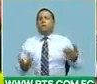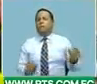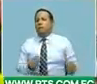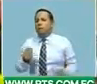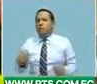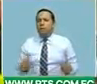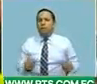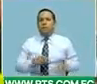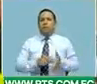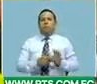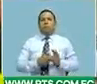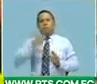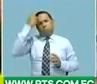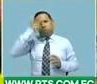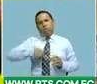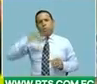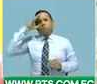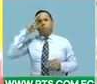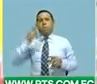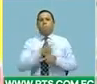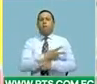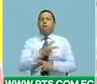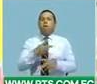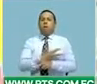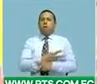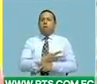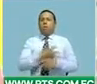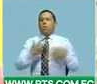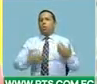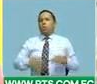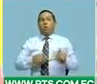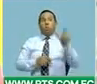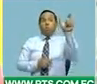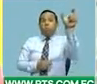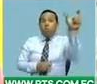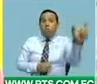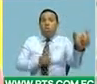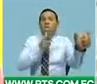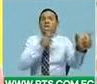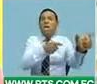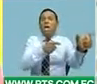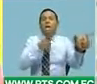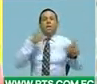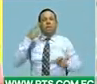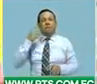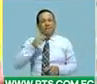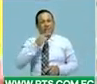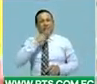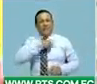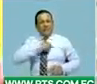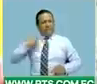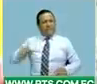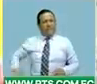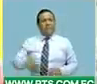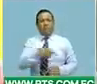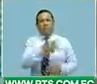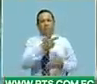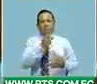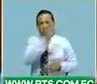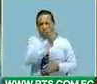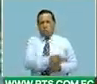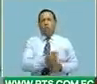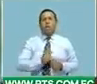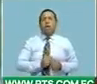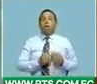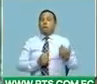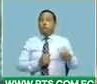estaba en peligro, como la vida de cualquier otro policía. El perjudicado es de nacionalidad china. Al momento que se estaban